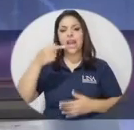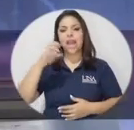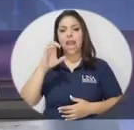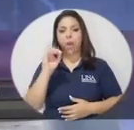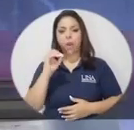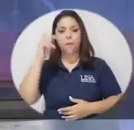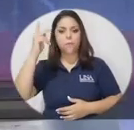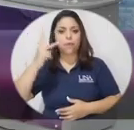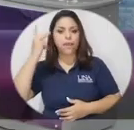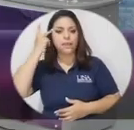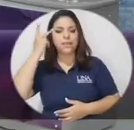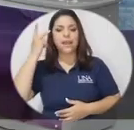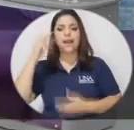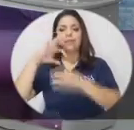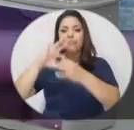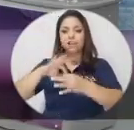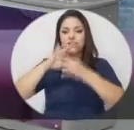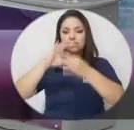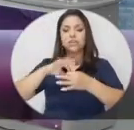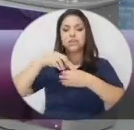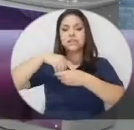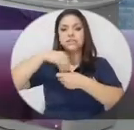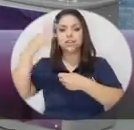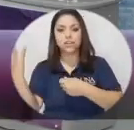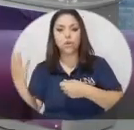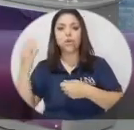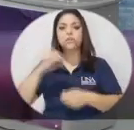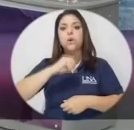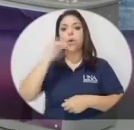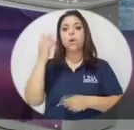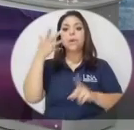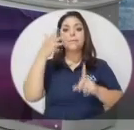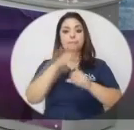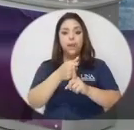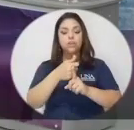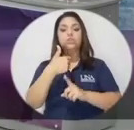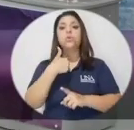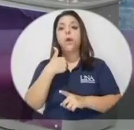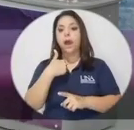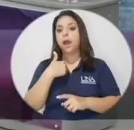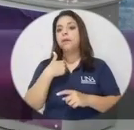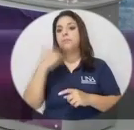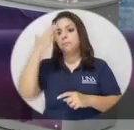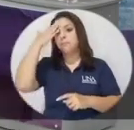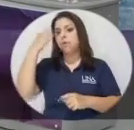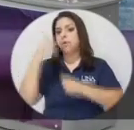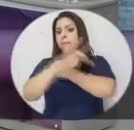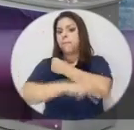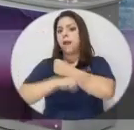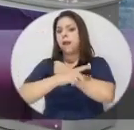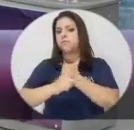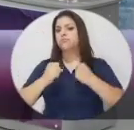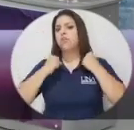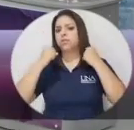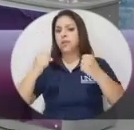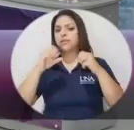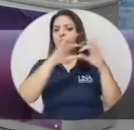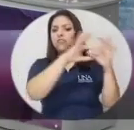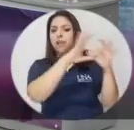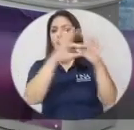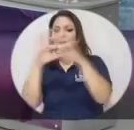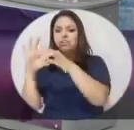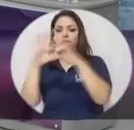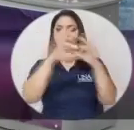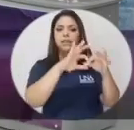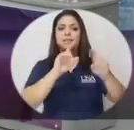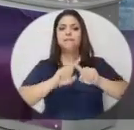relaciones exteriores, sino también por los impactos que tiene una potencia como los Estados Unidos en sus relaciones bilaterales con regiones